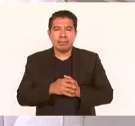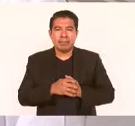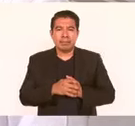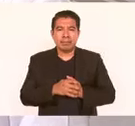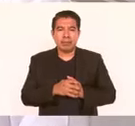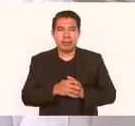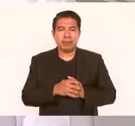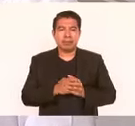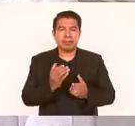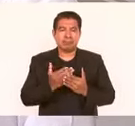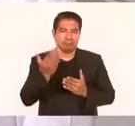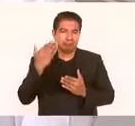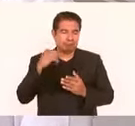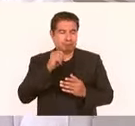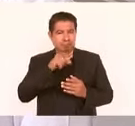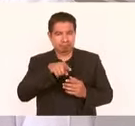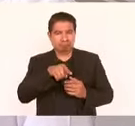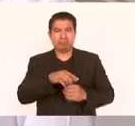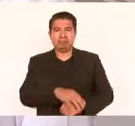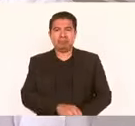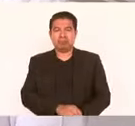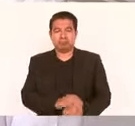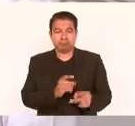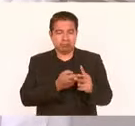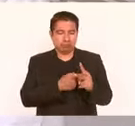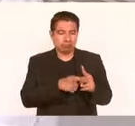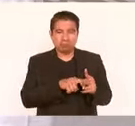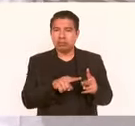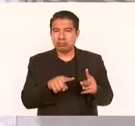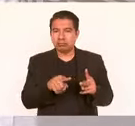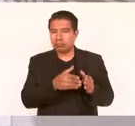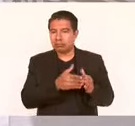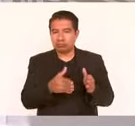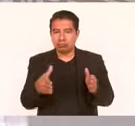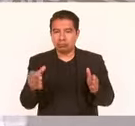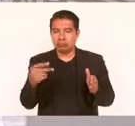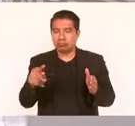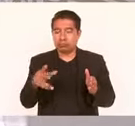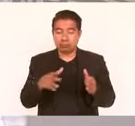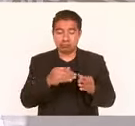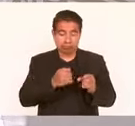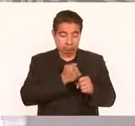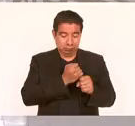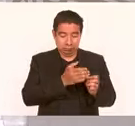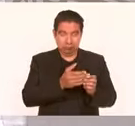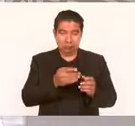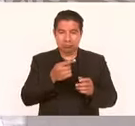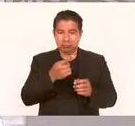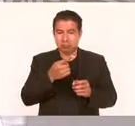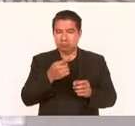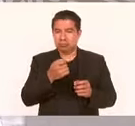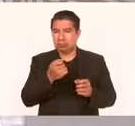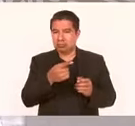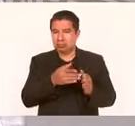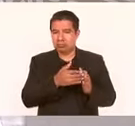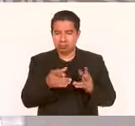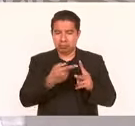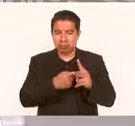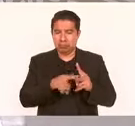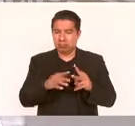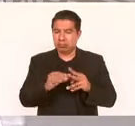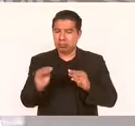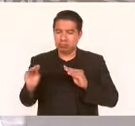en ese entonces, al inicio, en los primeros años de la